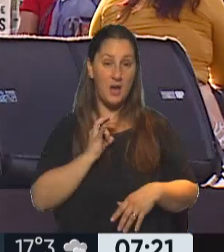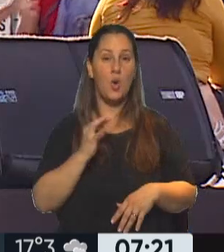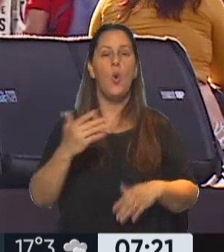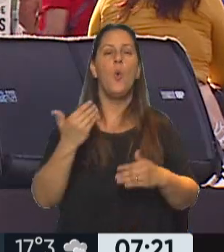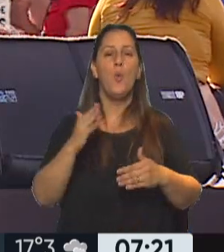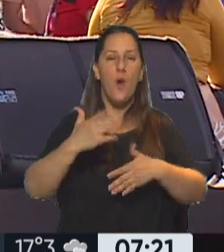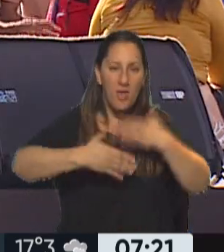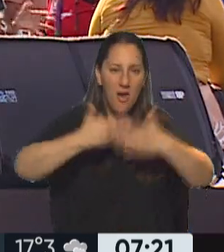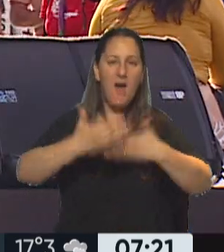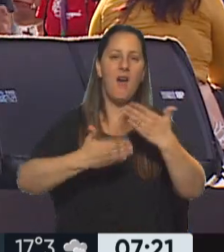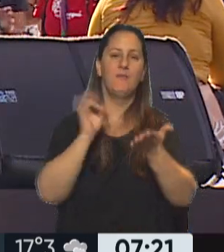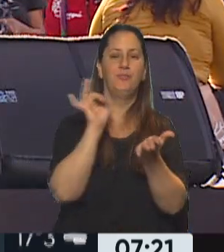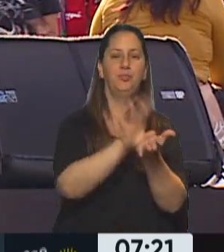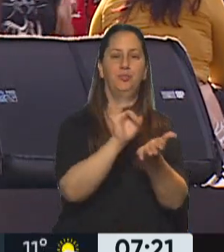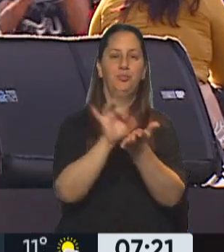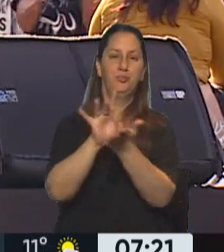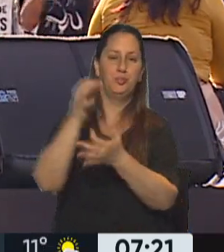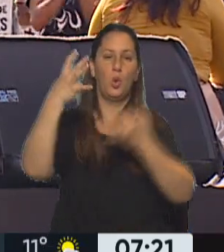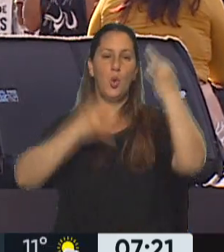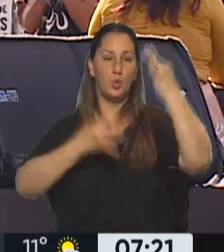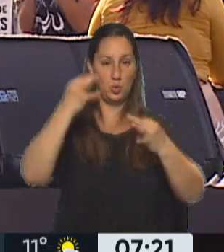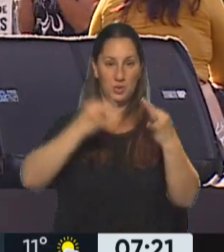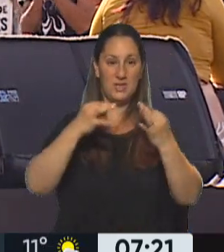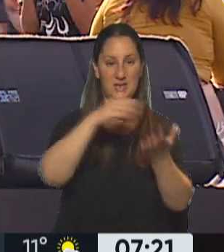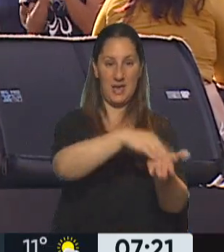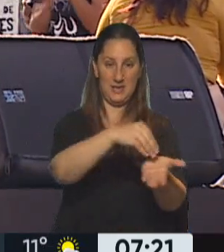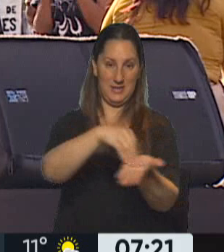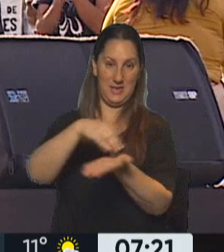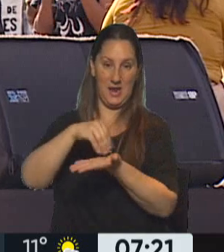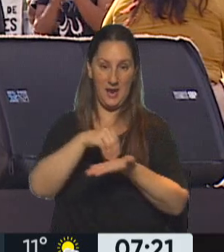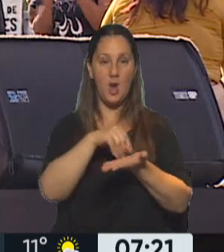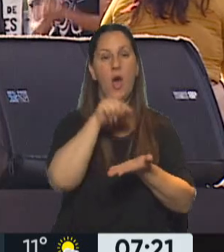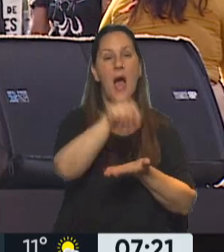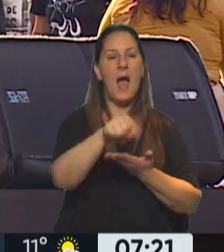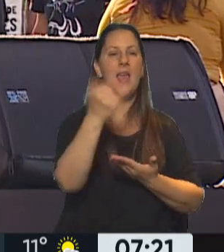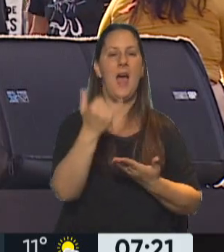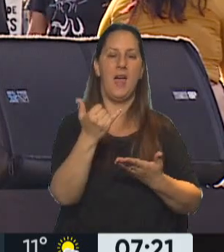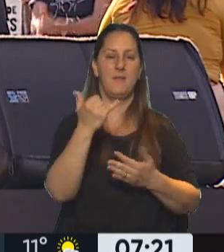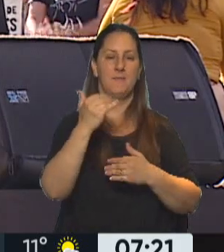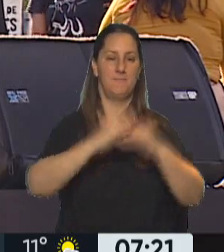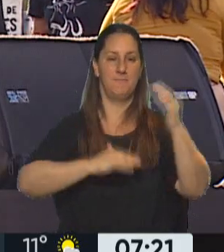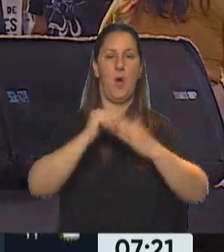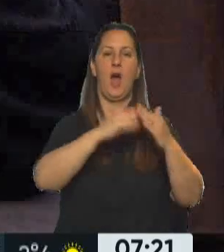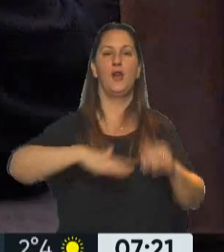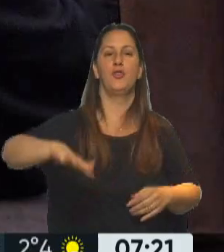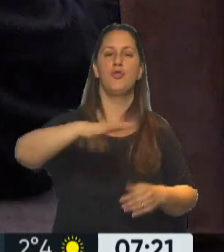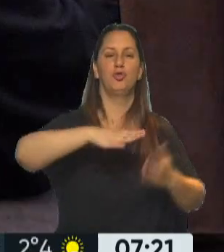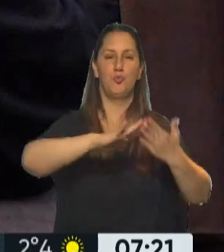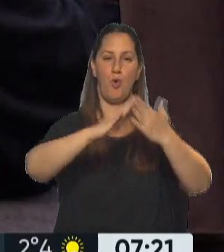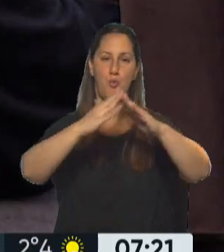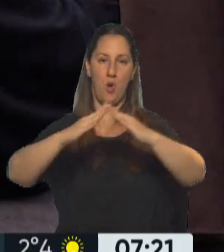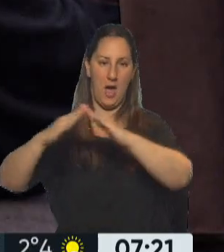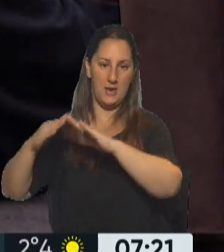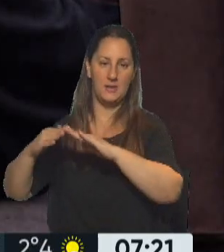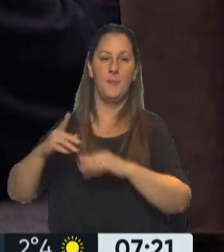llevar adelante desalojos judiciales en los terrenos en los que se hayan levantado esos barrios populares. Además, también